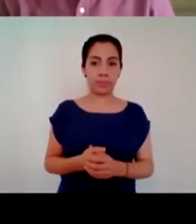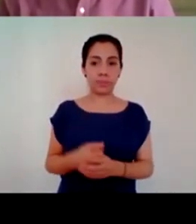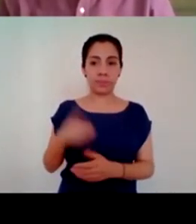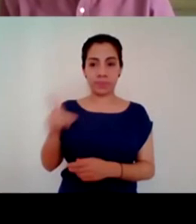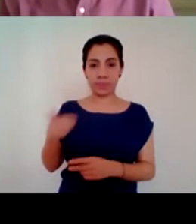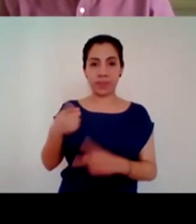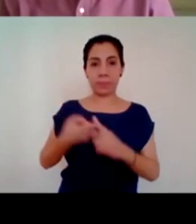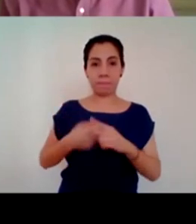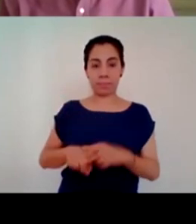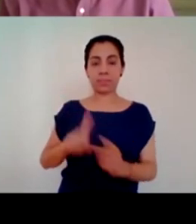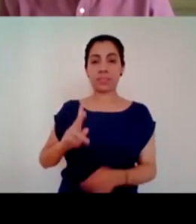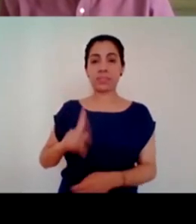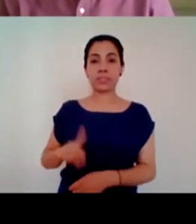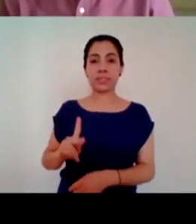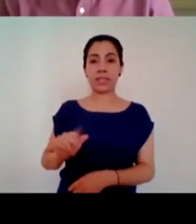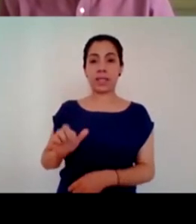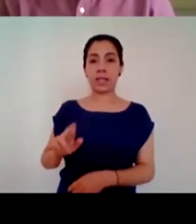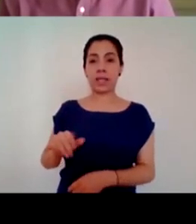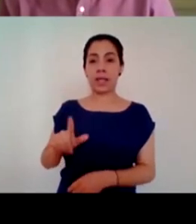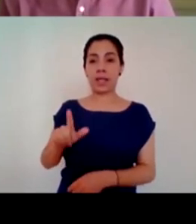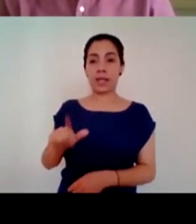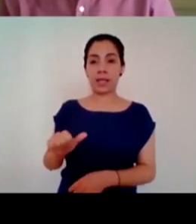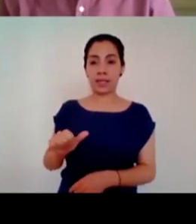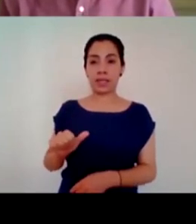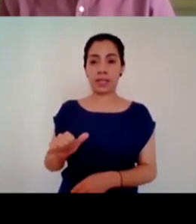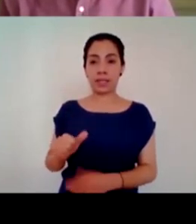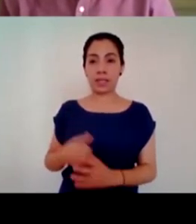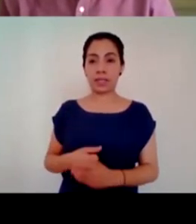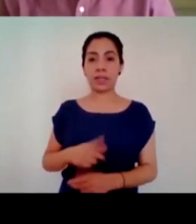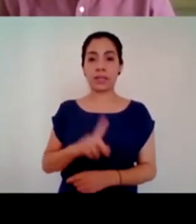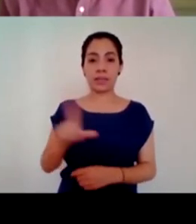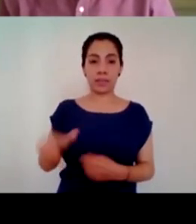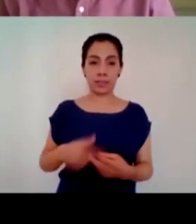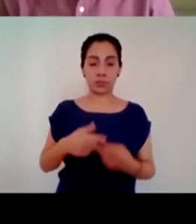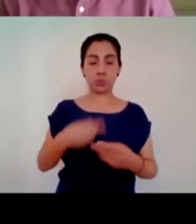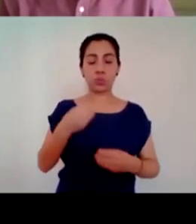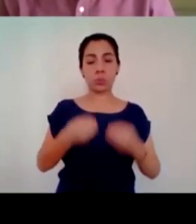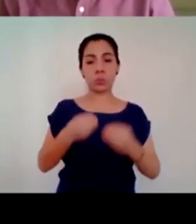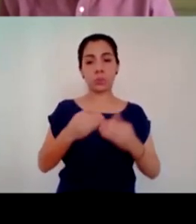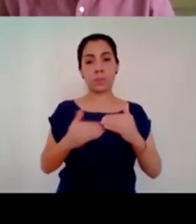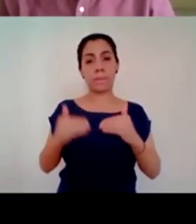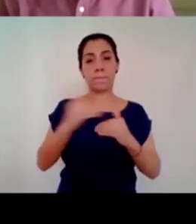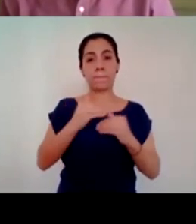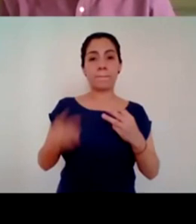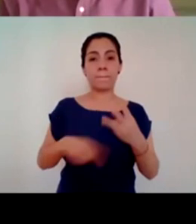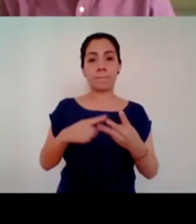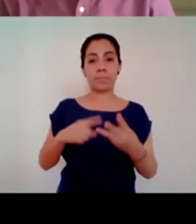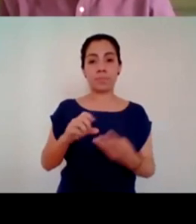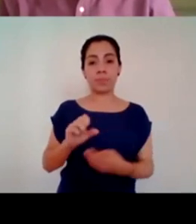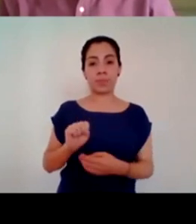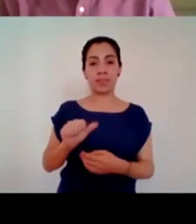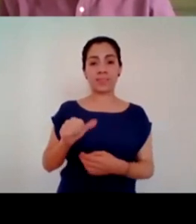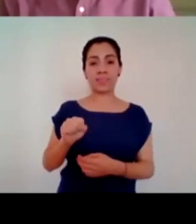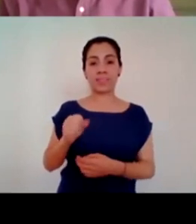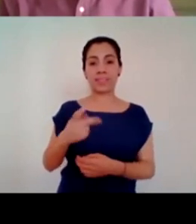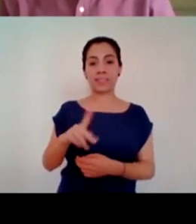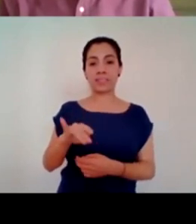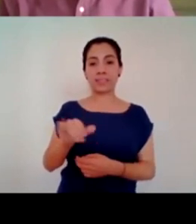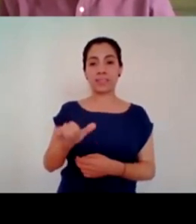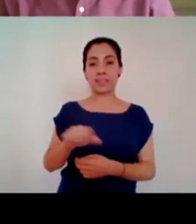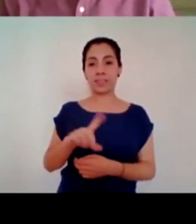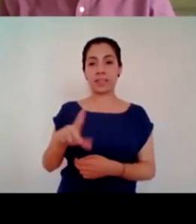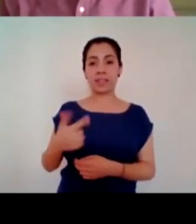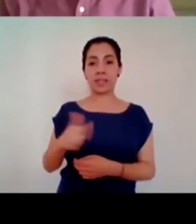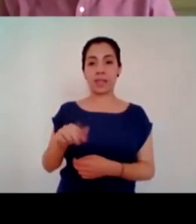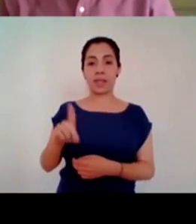la teníamos a cuadro y en pantalla, después vamos con el magistrado, después vamos con Saskia, después vamos con Gadi,